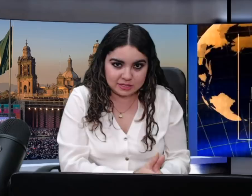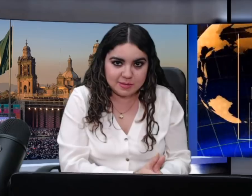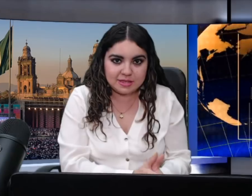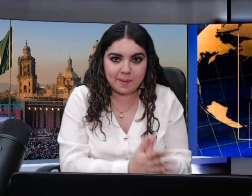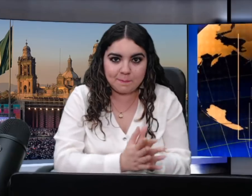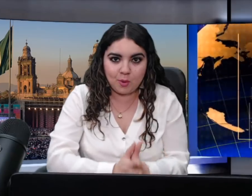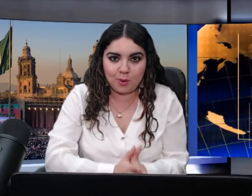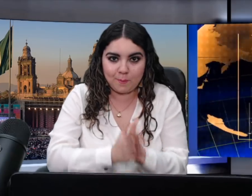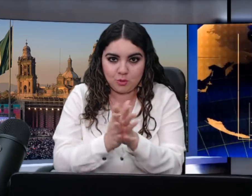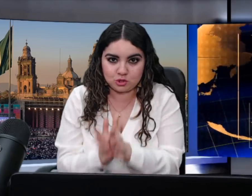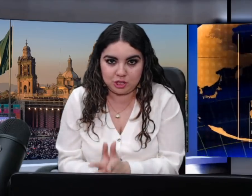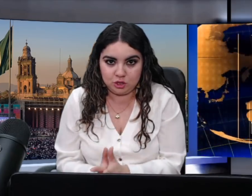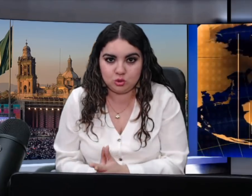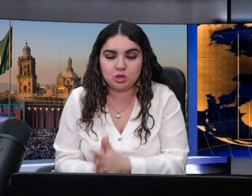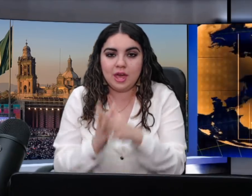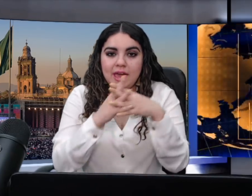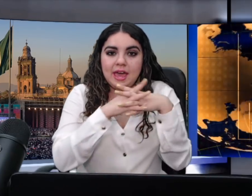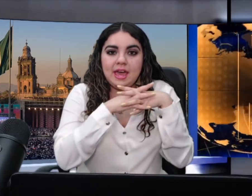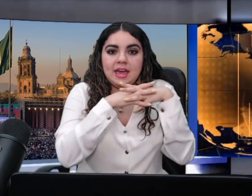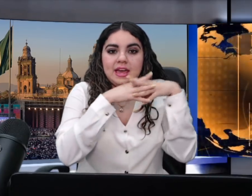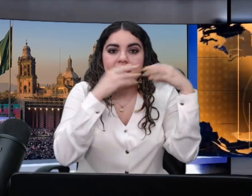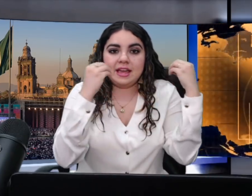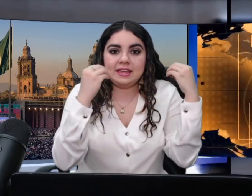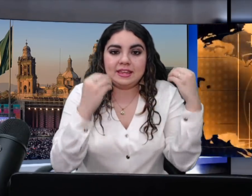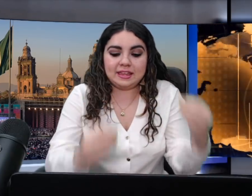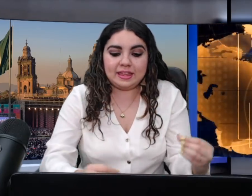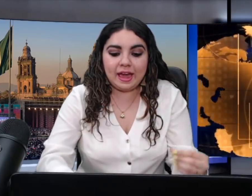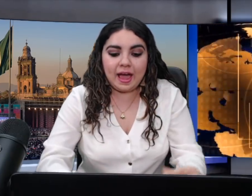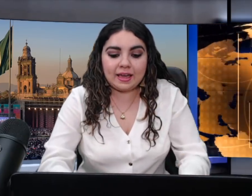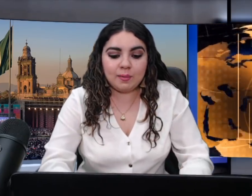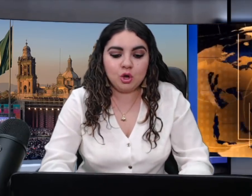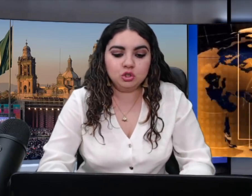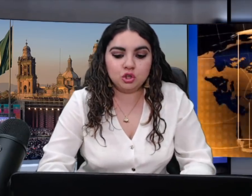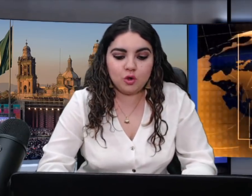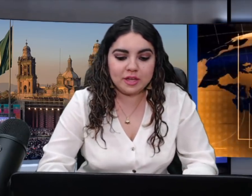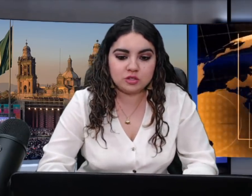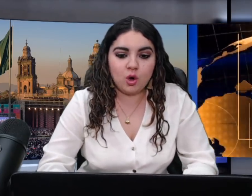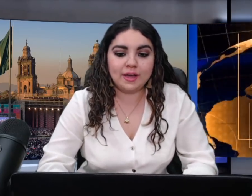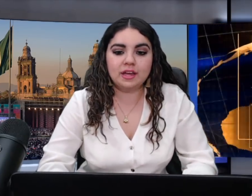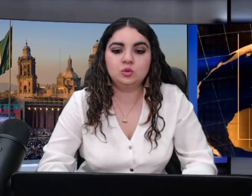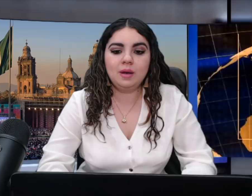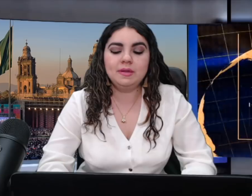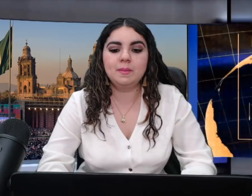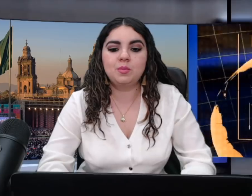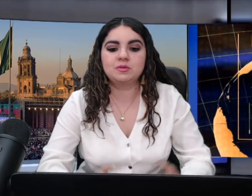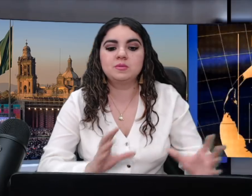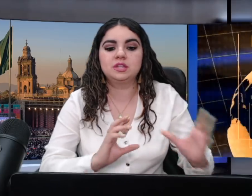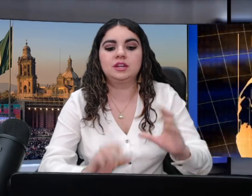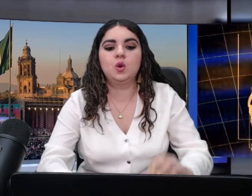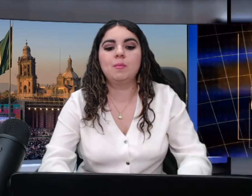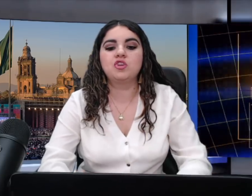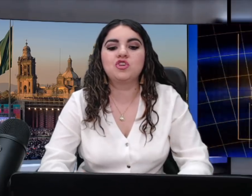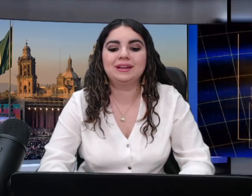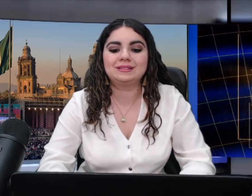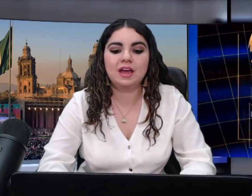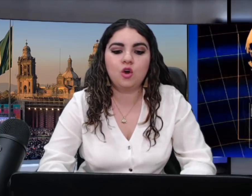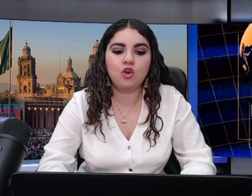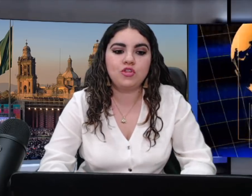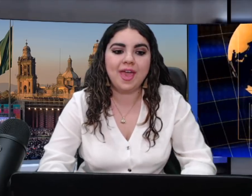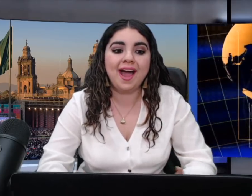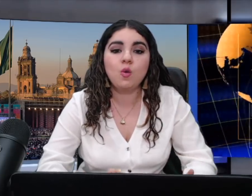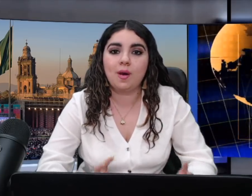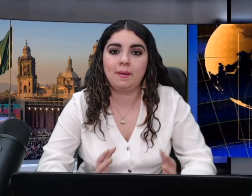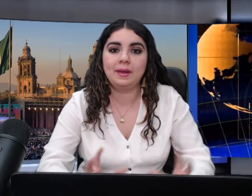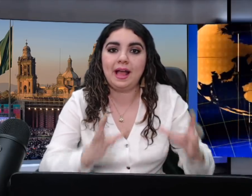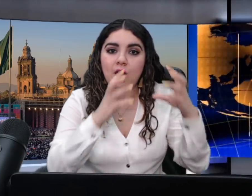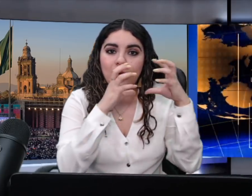se transmite por mosquitos. ¿A qué voy con todo esto? A que actualmente pues vamos a tener un mayor rezago